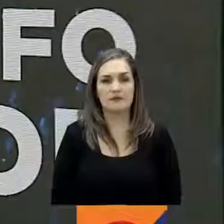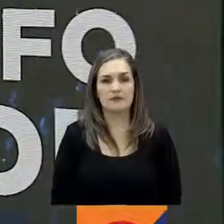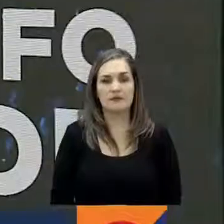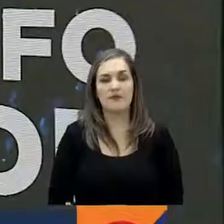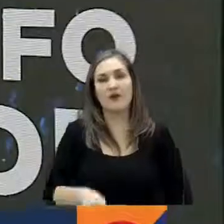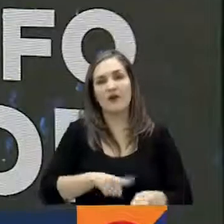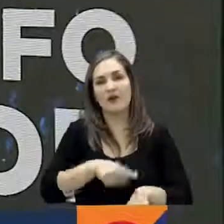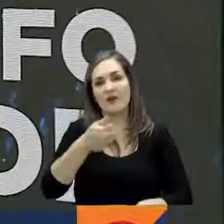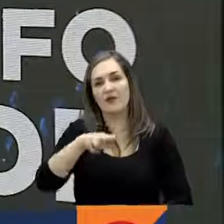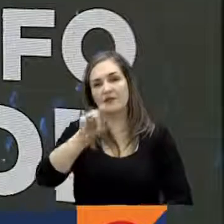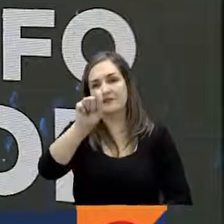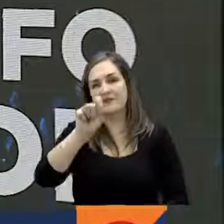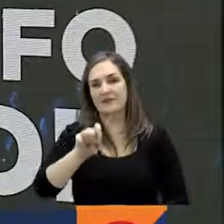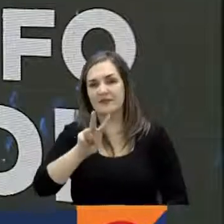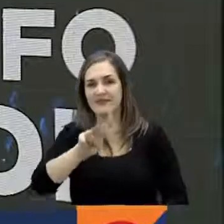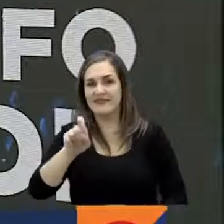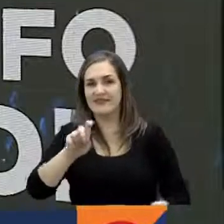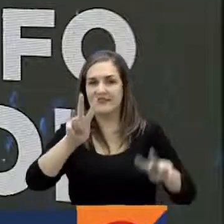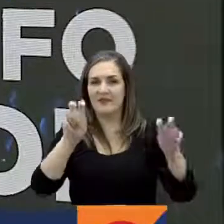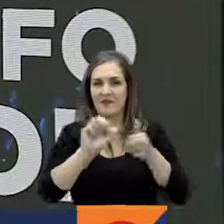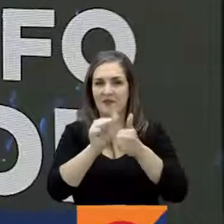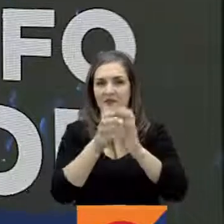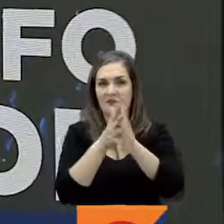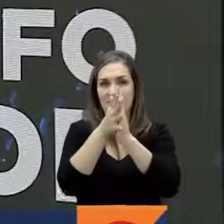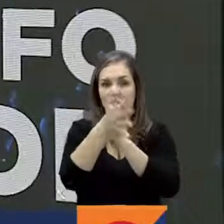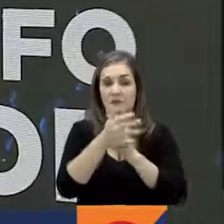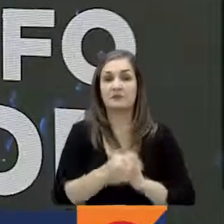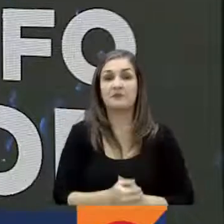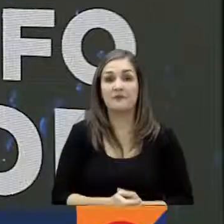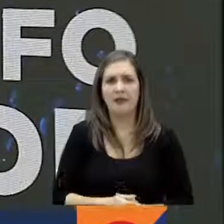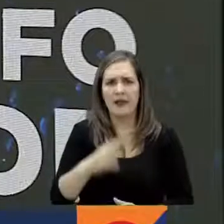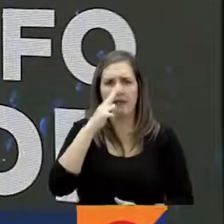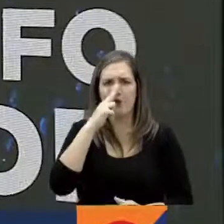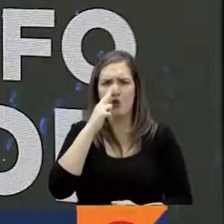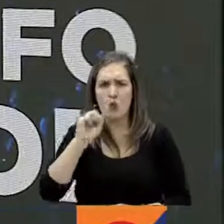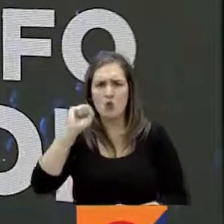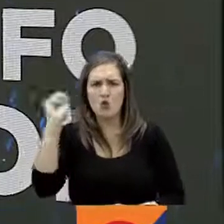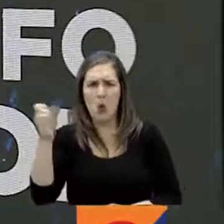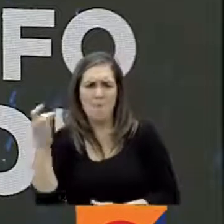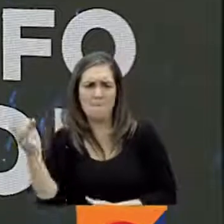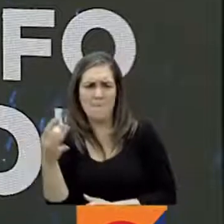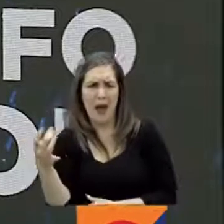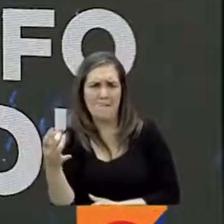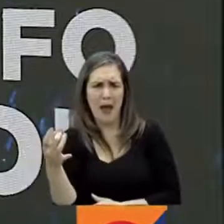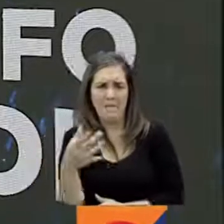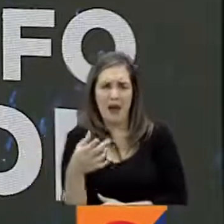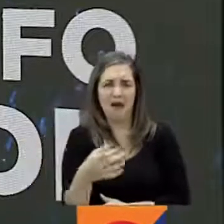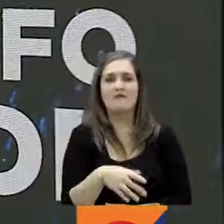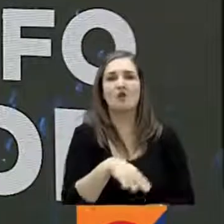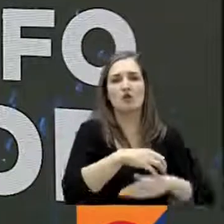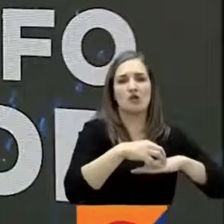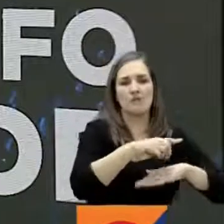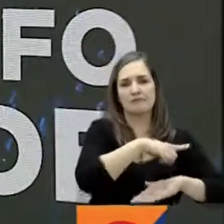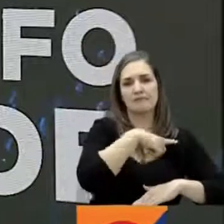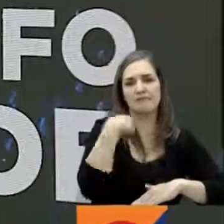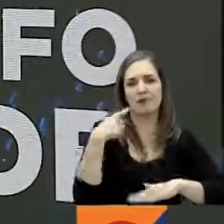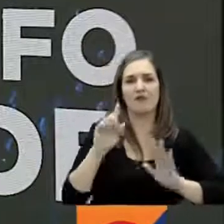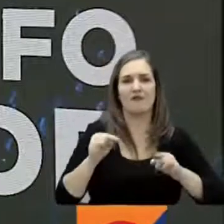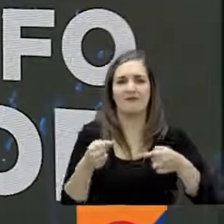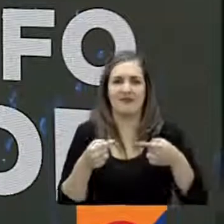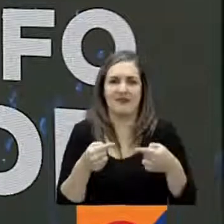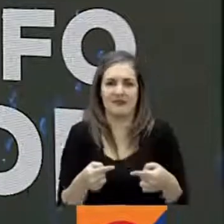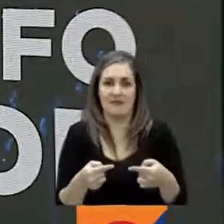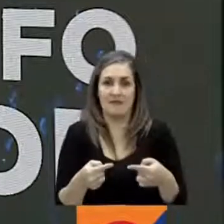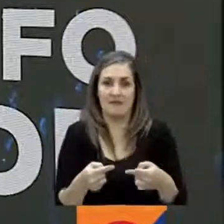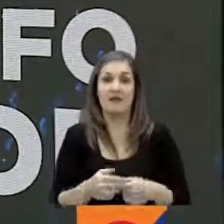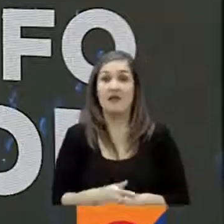y 26, hablemos de deportes. Nacional dio el batacazo en casa ante Deportes Tolima en la final de ida de la Liga Colombiana. El